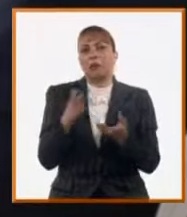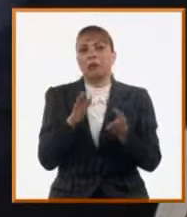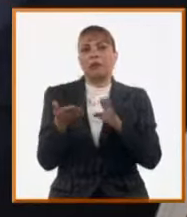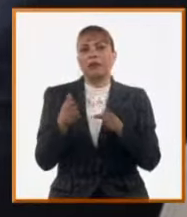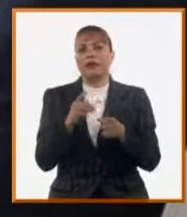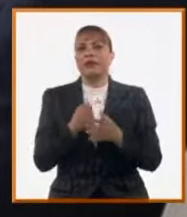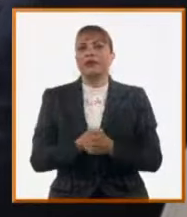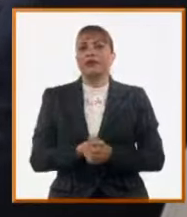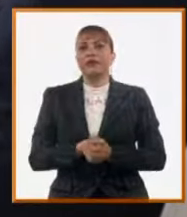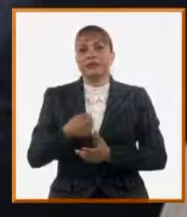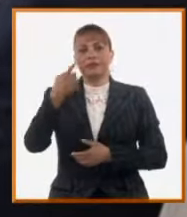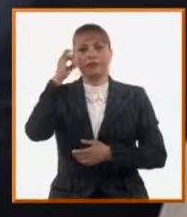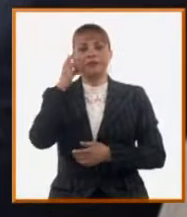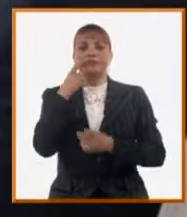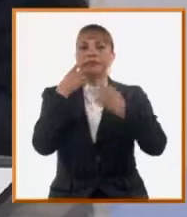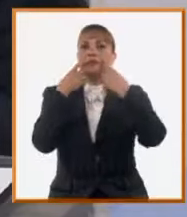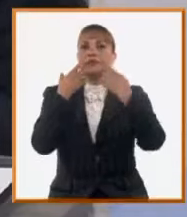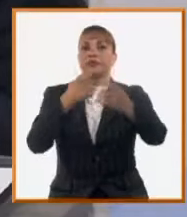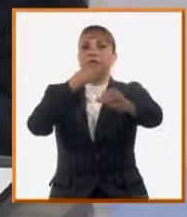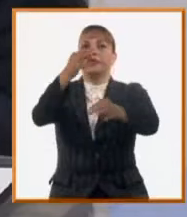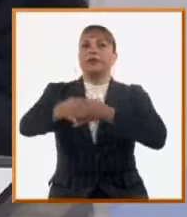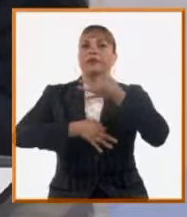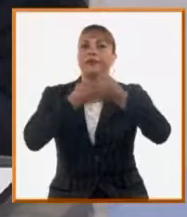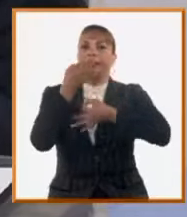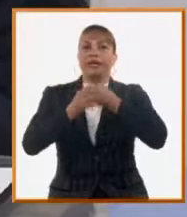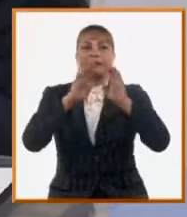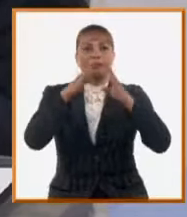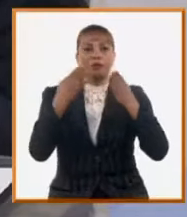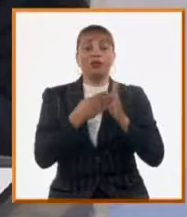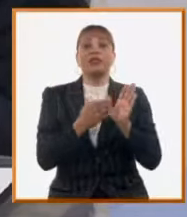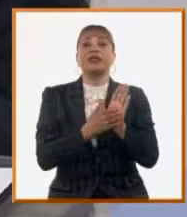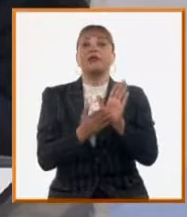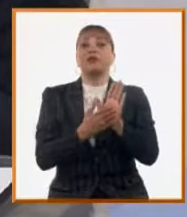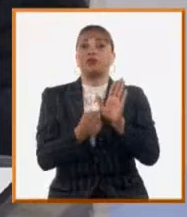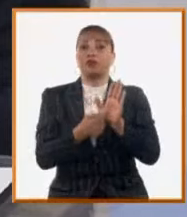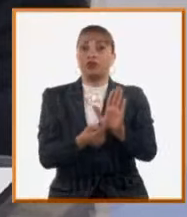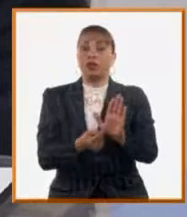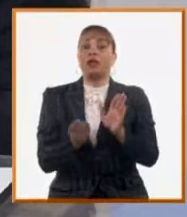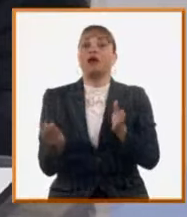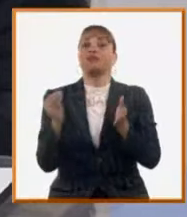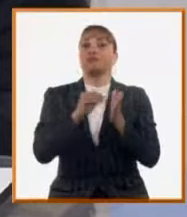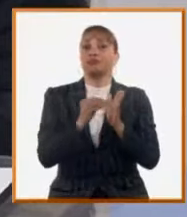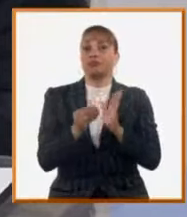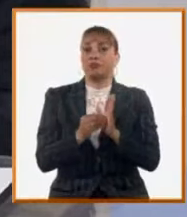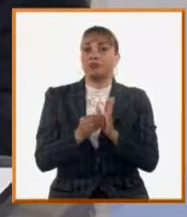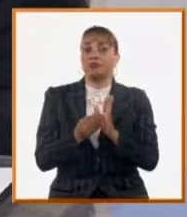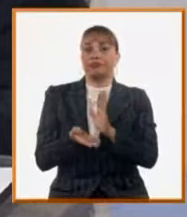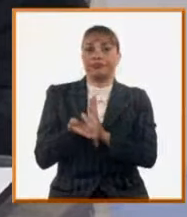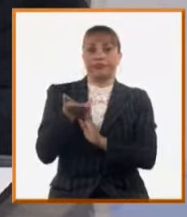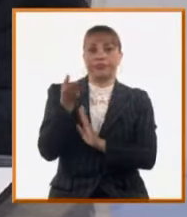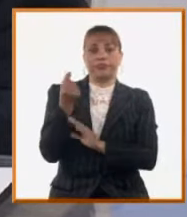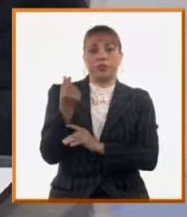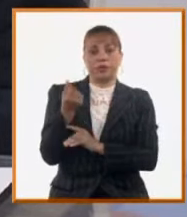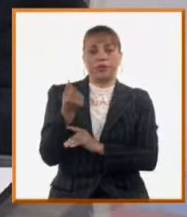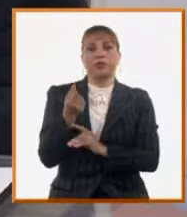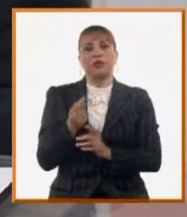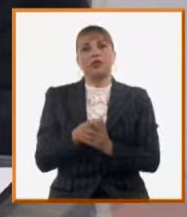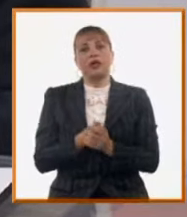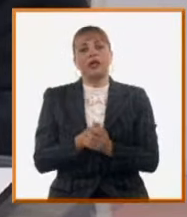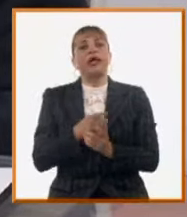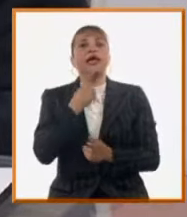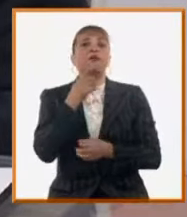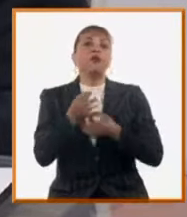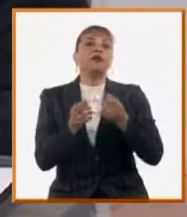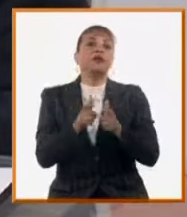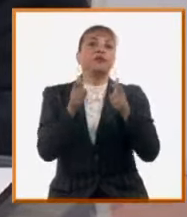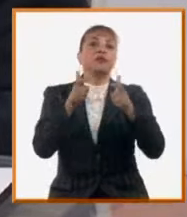sí Randy Yo creo que es importante precisar y demostrar la gradualidad de la implementación de de estas medidas hemos hablado de